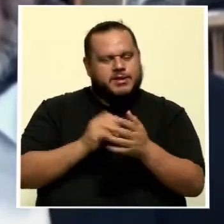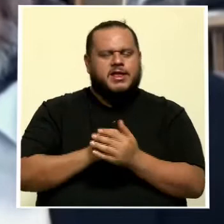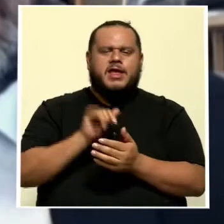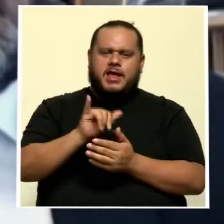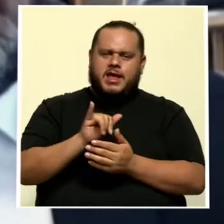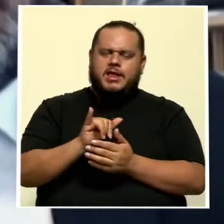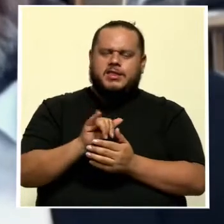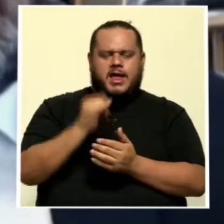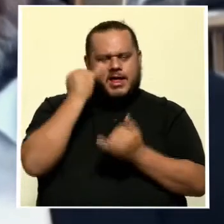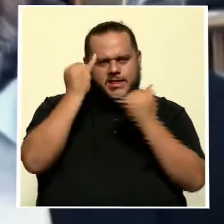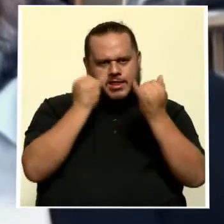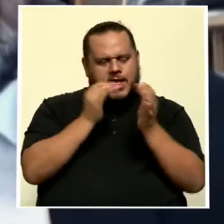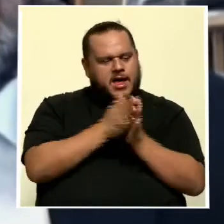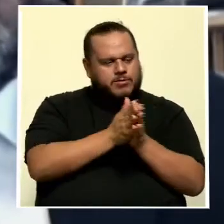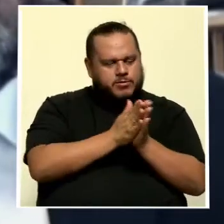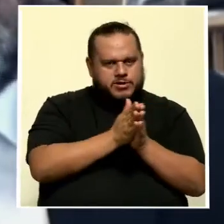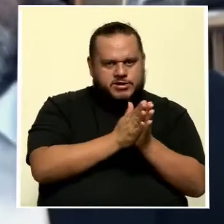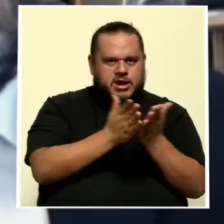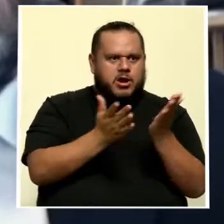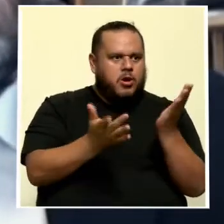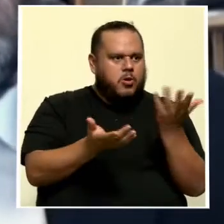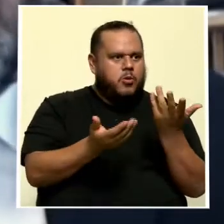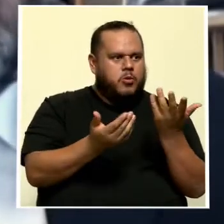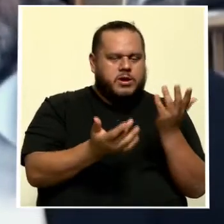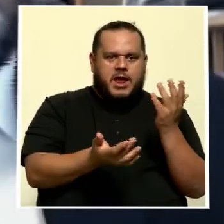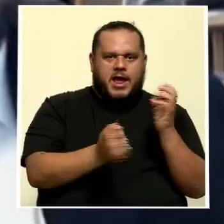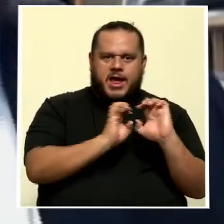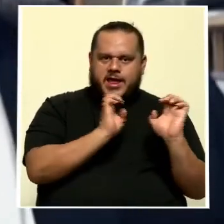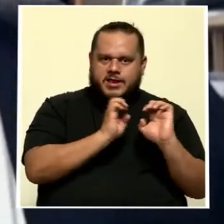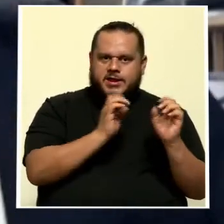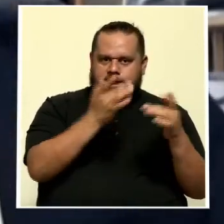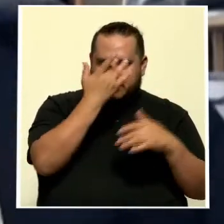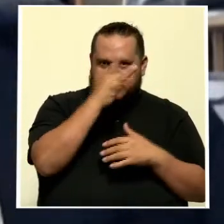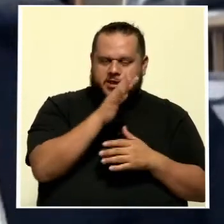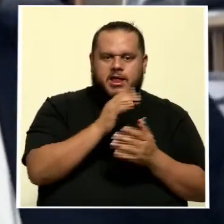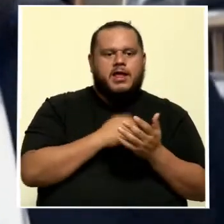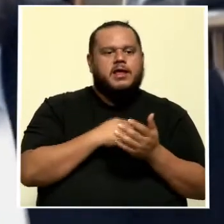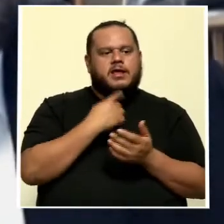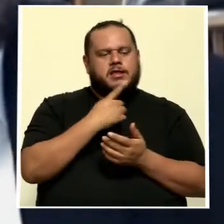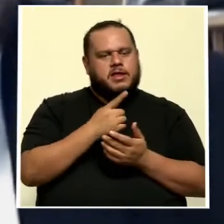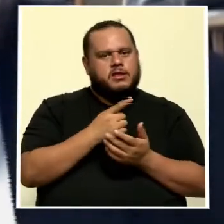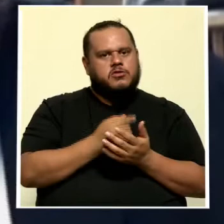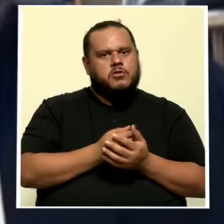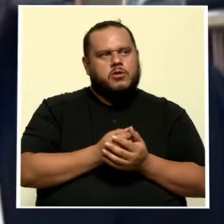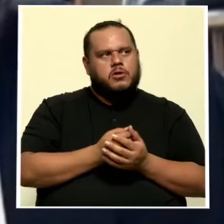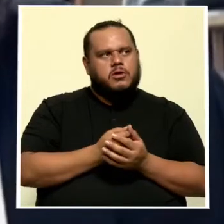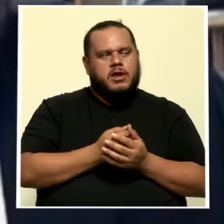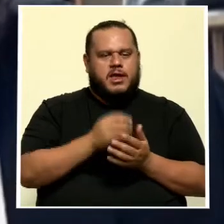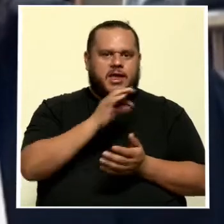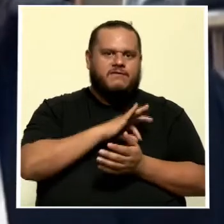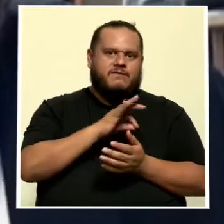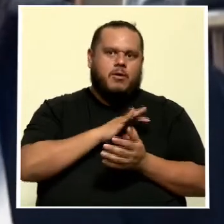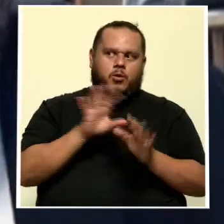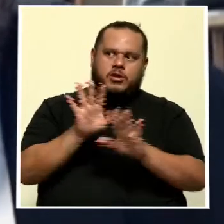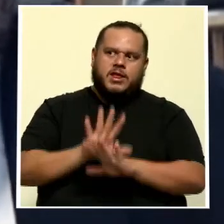tecnología inteligente que tienen los noruegos, que han sido marcados más bien como campeones en favor del